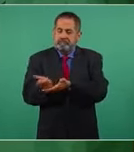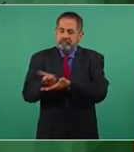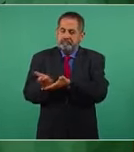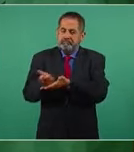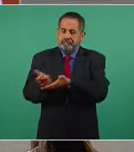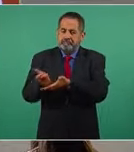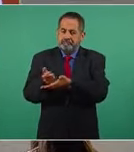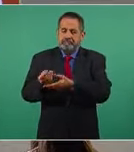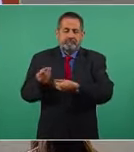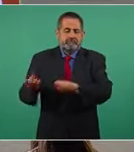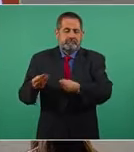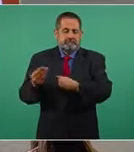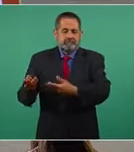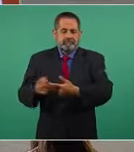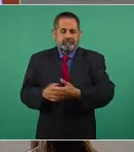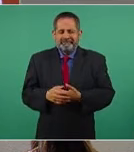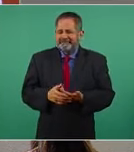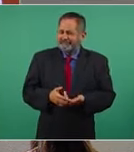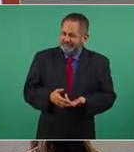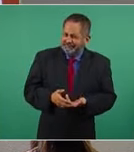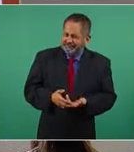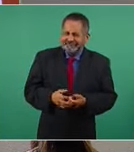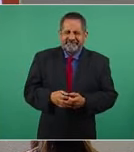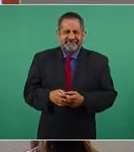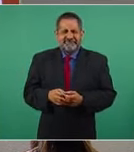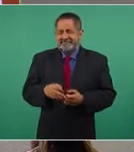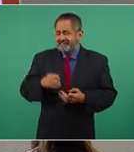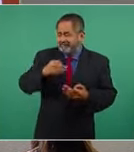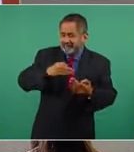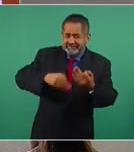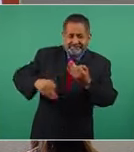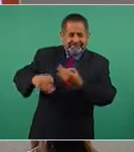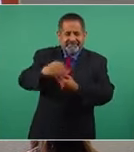Todos pagamos impuestos.